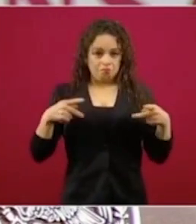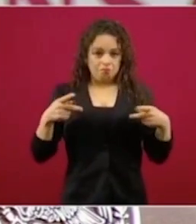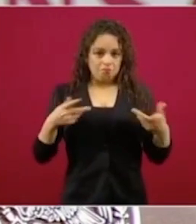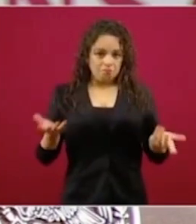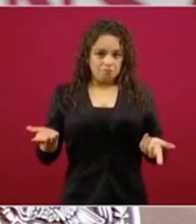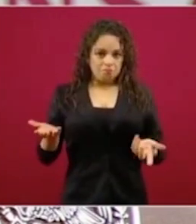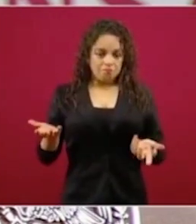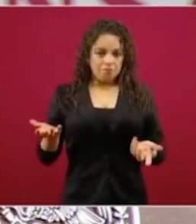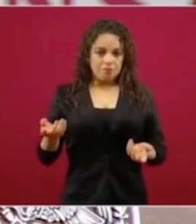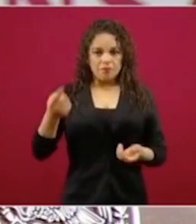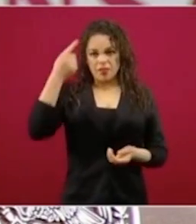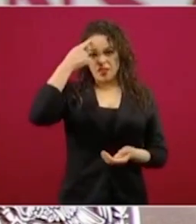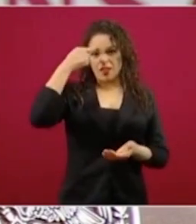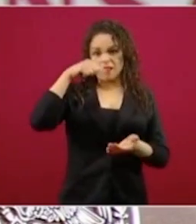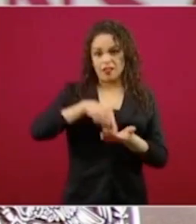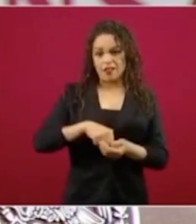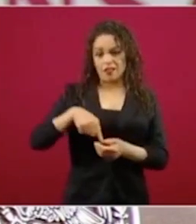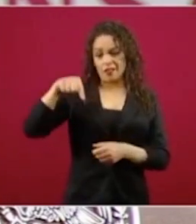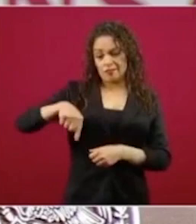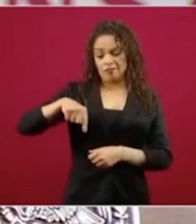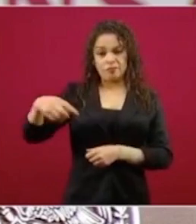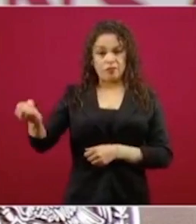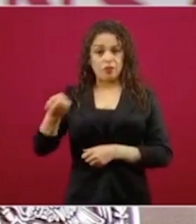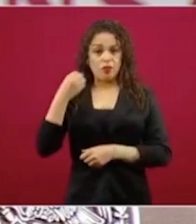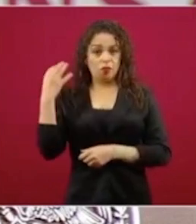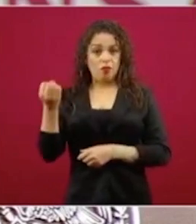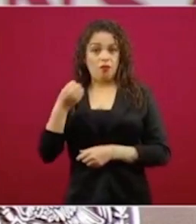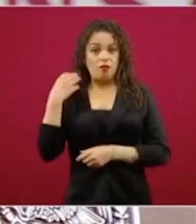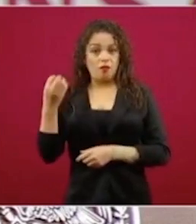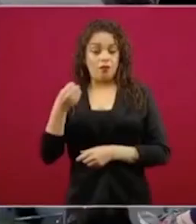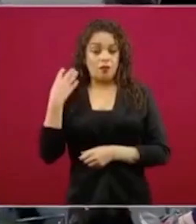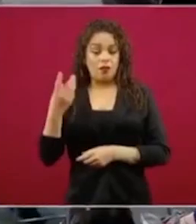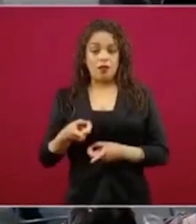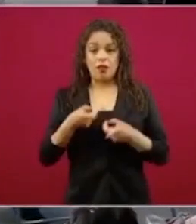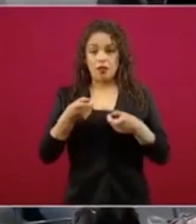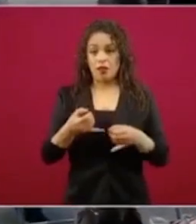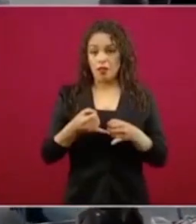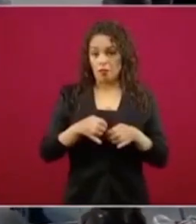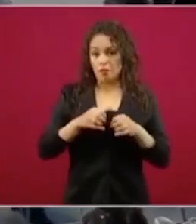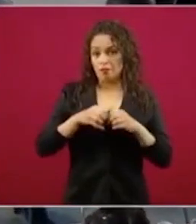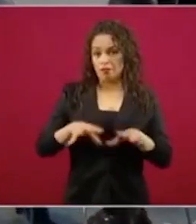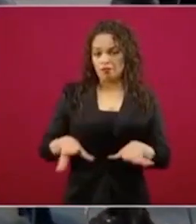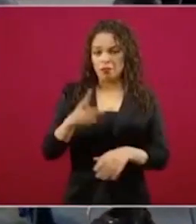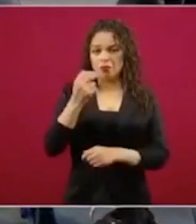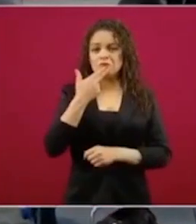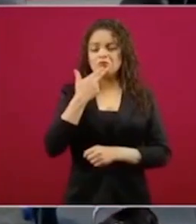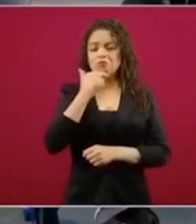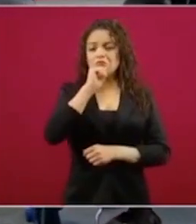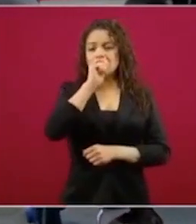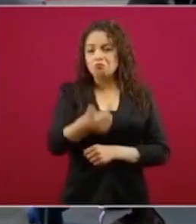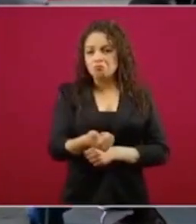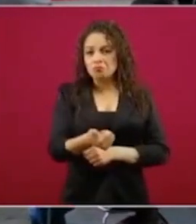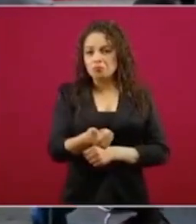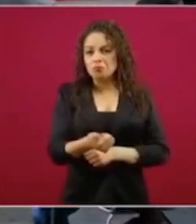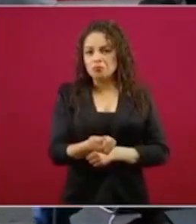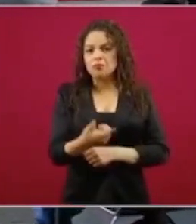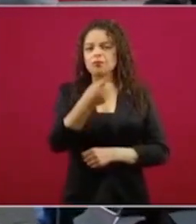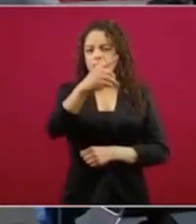estas conferencias no ayudan, pero si no se informara,